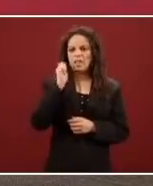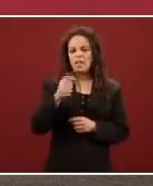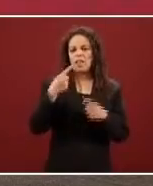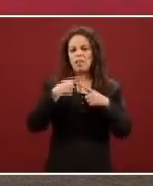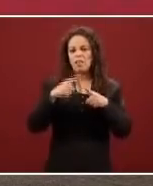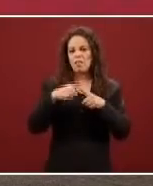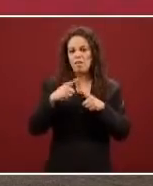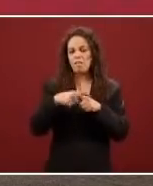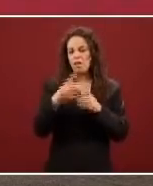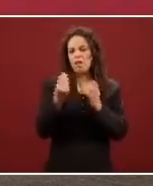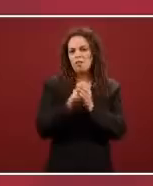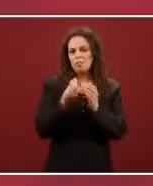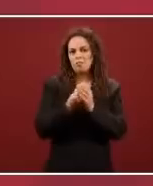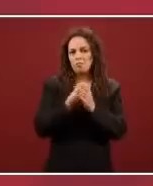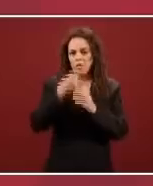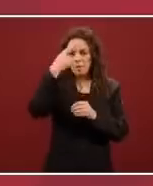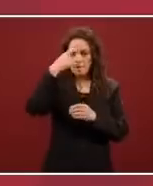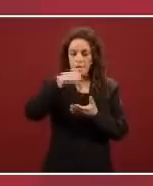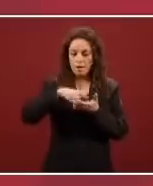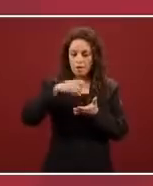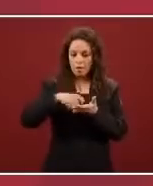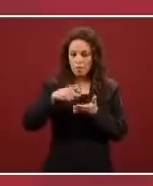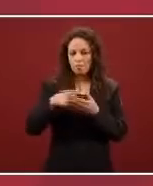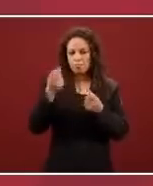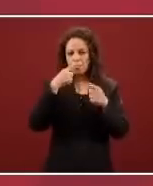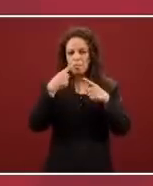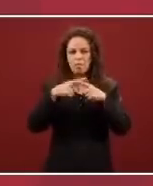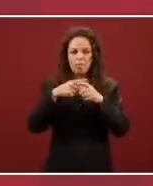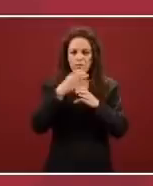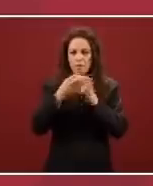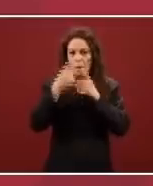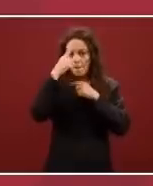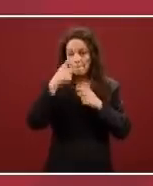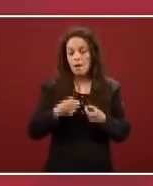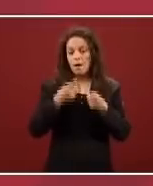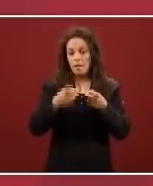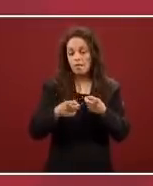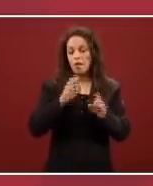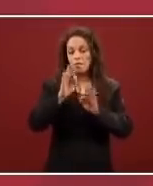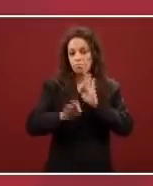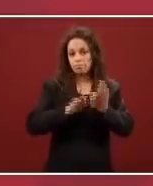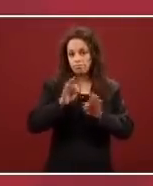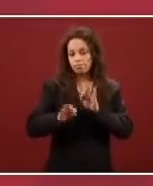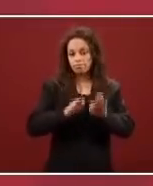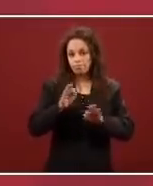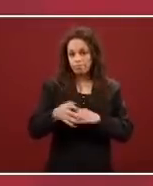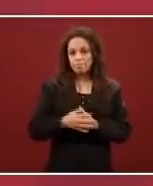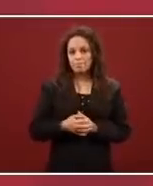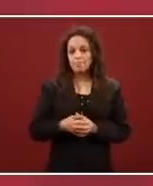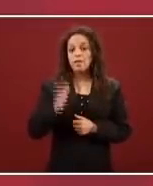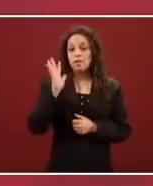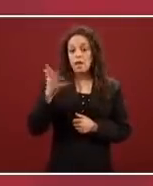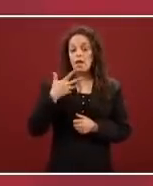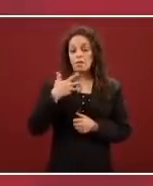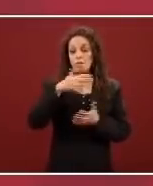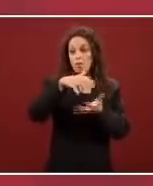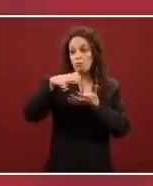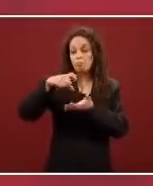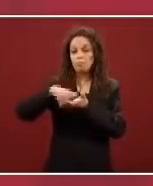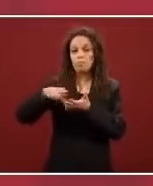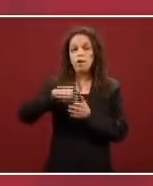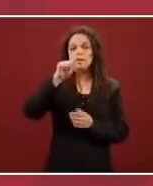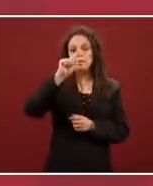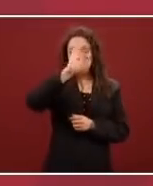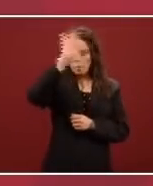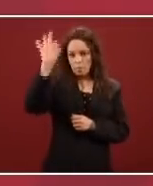que se necesitan para la atención médica. El día de hoy informaron que ya habían adquirido el 70% y en los siguientes